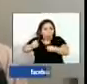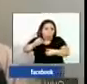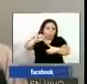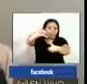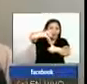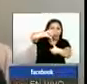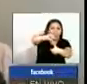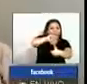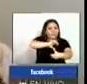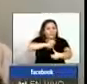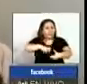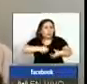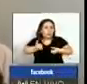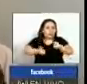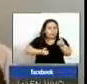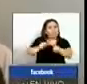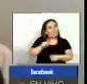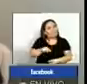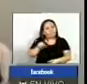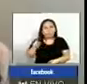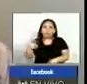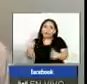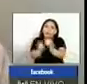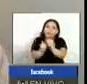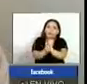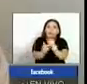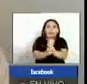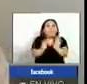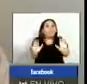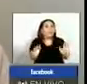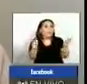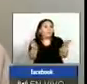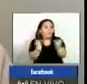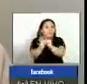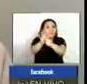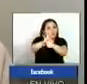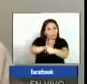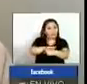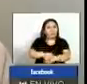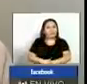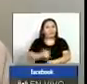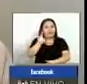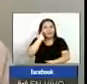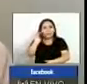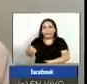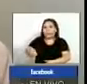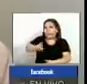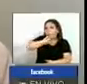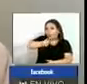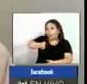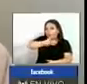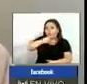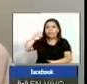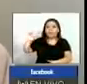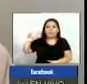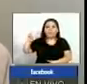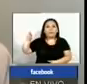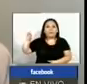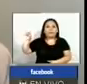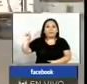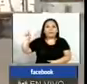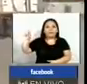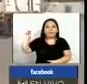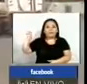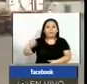centroamericano se ha visto seriamente afectado por la pandemia del COVID-19. Ernesto Cornejo nos tiene más detalles.